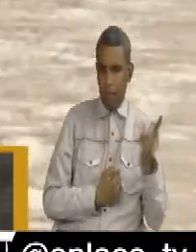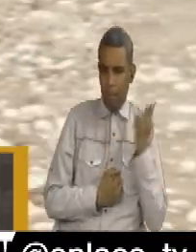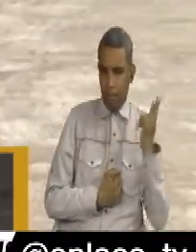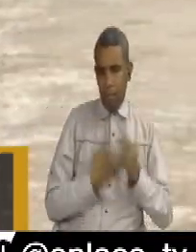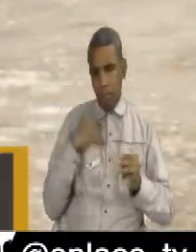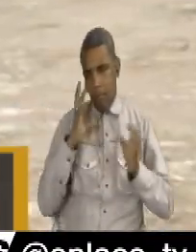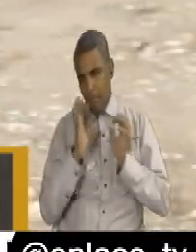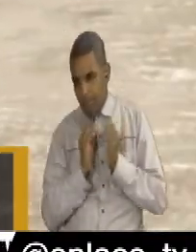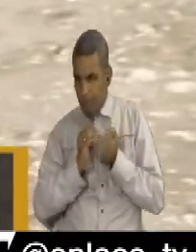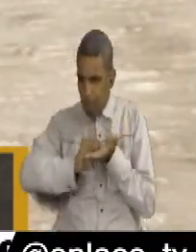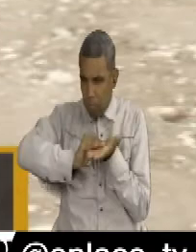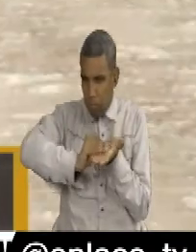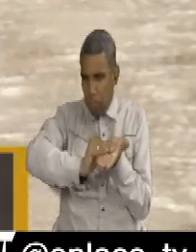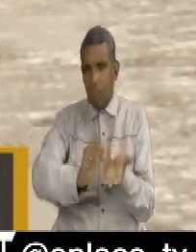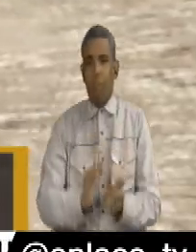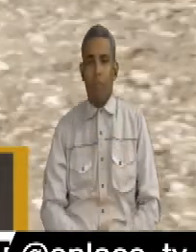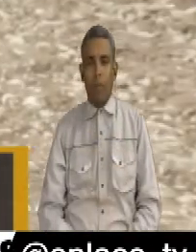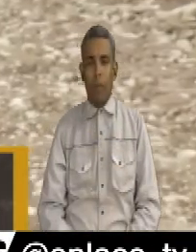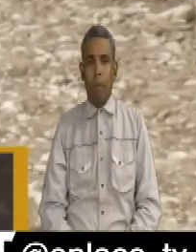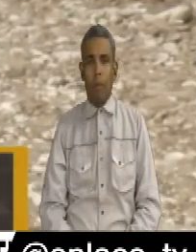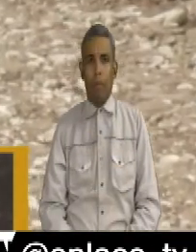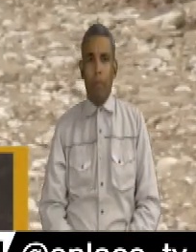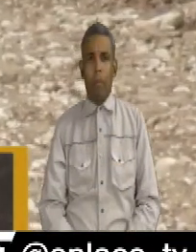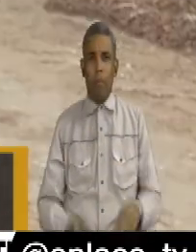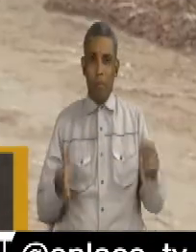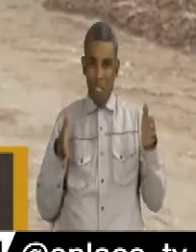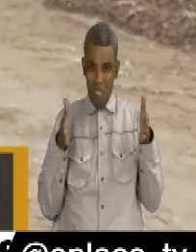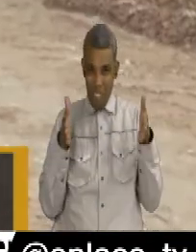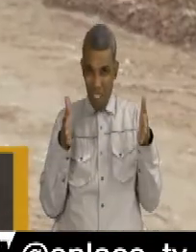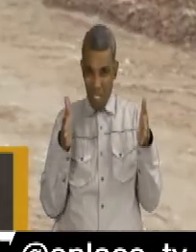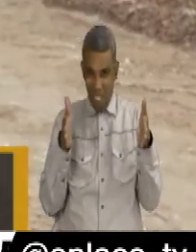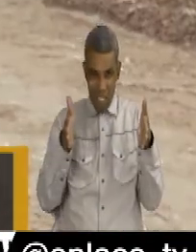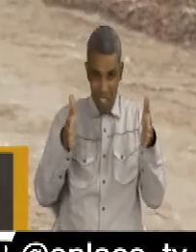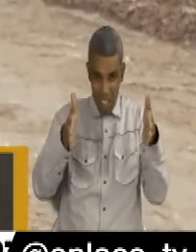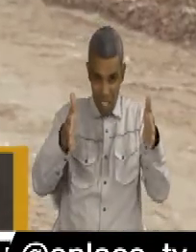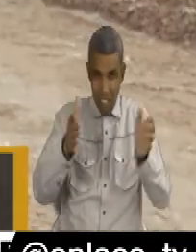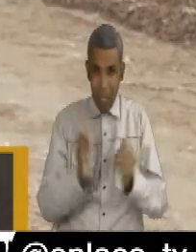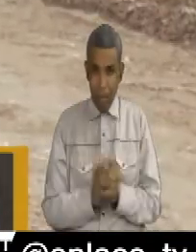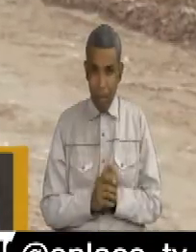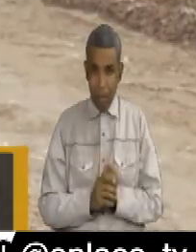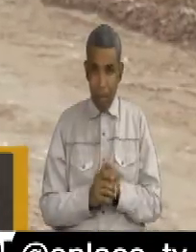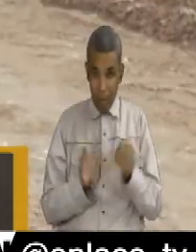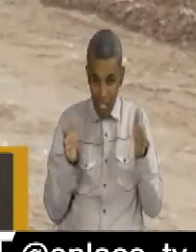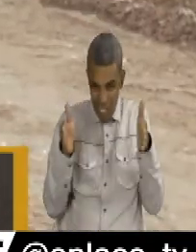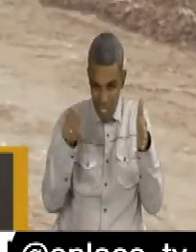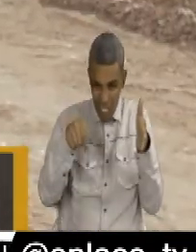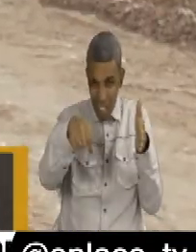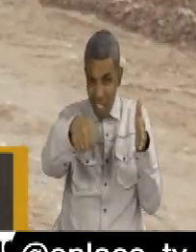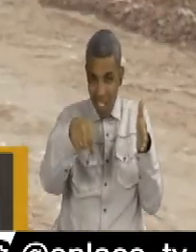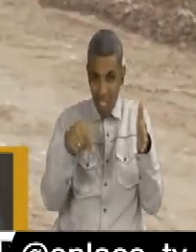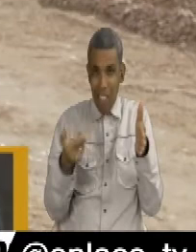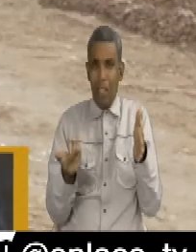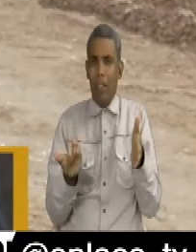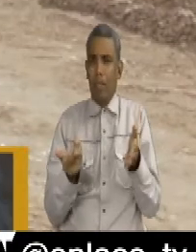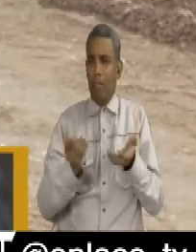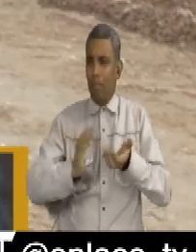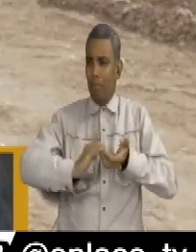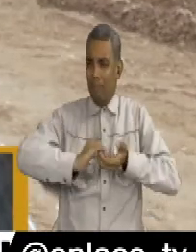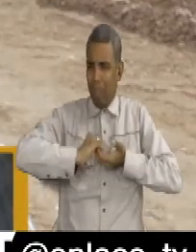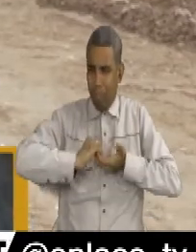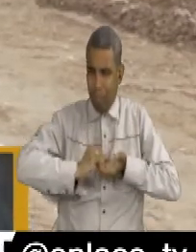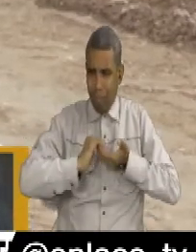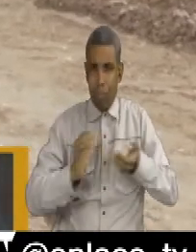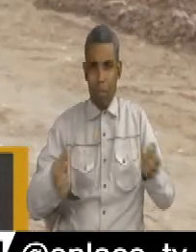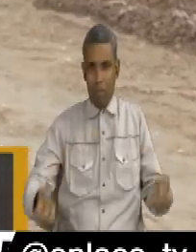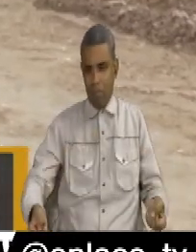que transitan por ella. Sabemos que el tráfico vehicular que pasa en esta, que transita por aquí, estamos hablando de más de